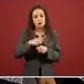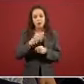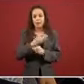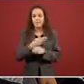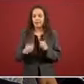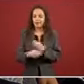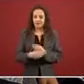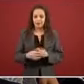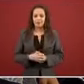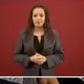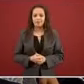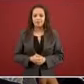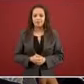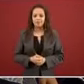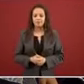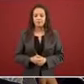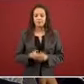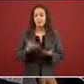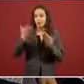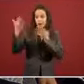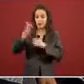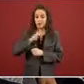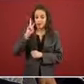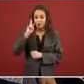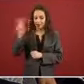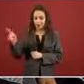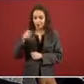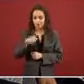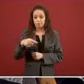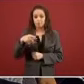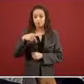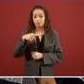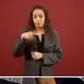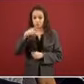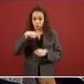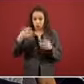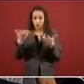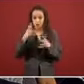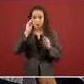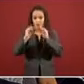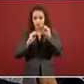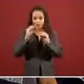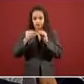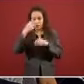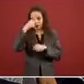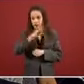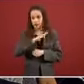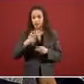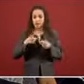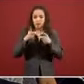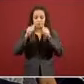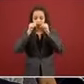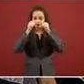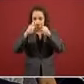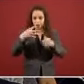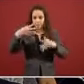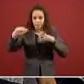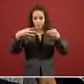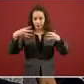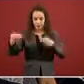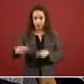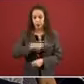el modelo que nosotros diseñamos para que se pudiera atender la pandemia. A partir del día 1 de abril, los